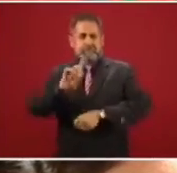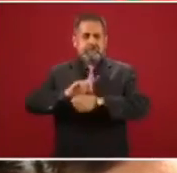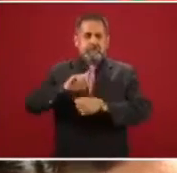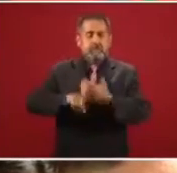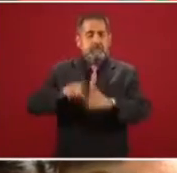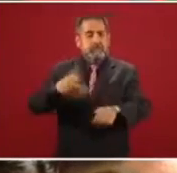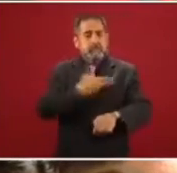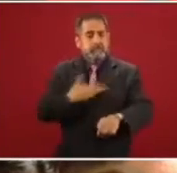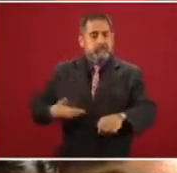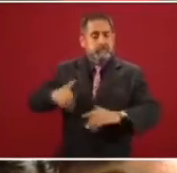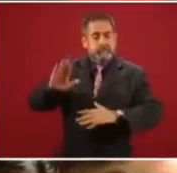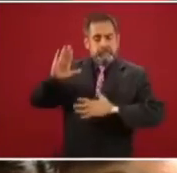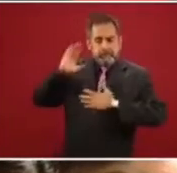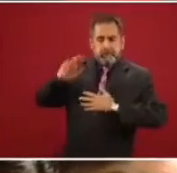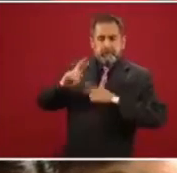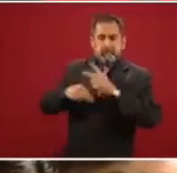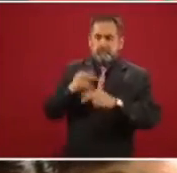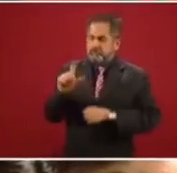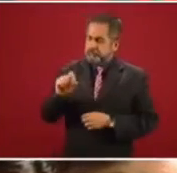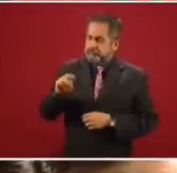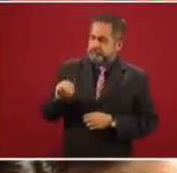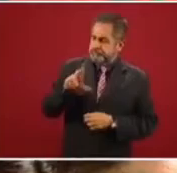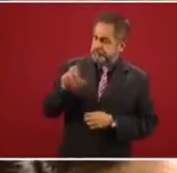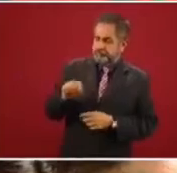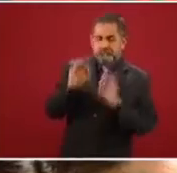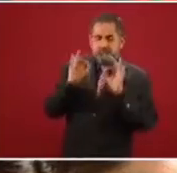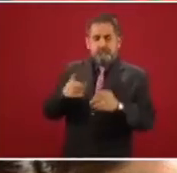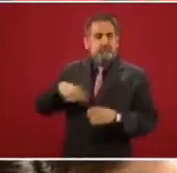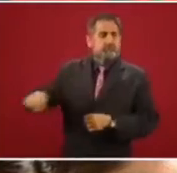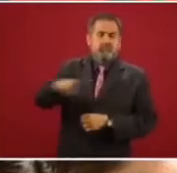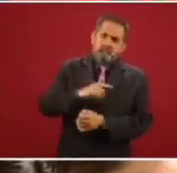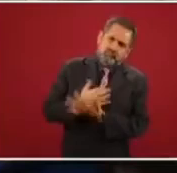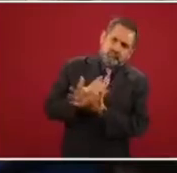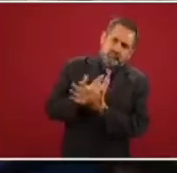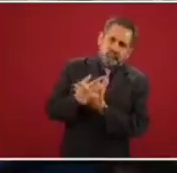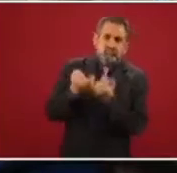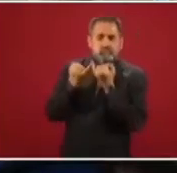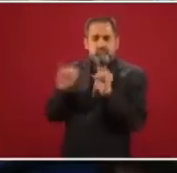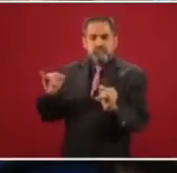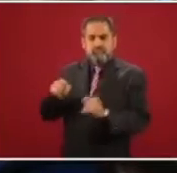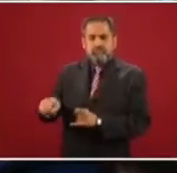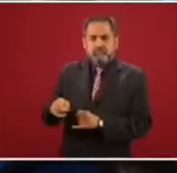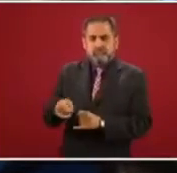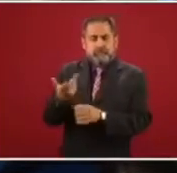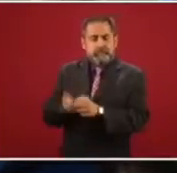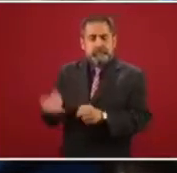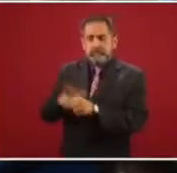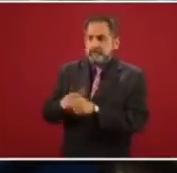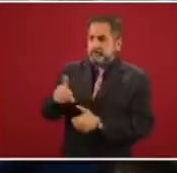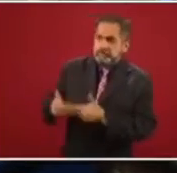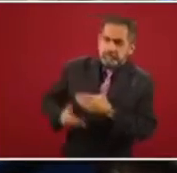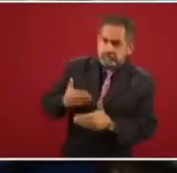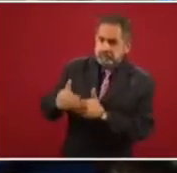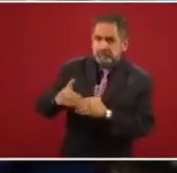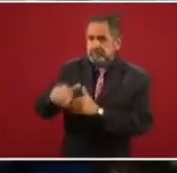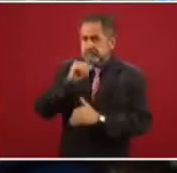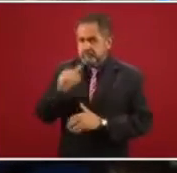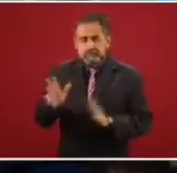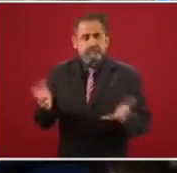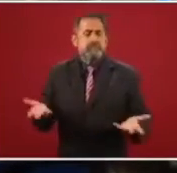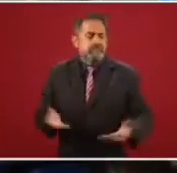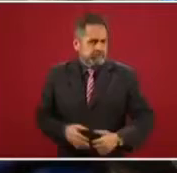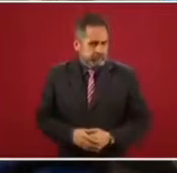del presidente de la republica 20 de marzo la fecha que espera tlaxiaco para inaugurar este hospital y las obras no avanzan si bueno